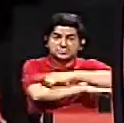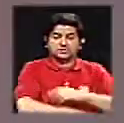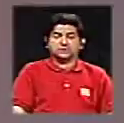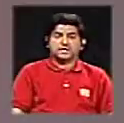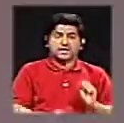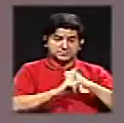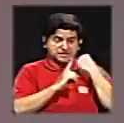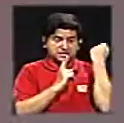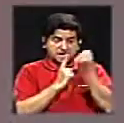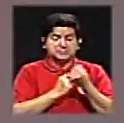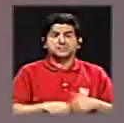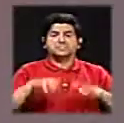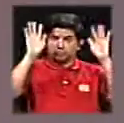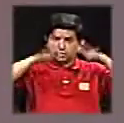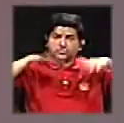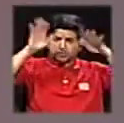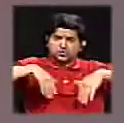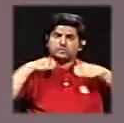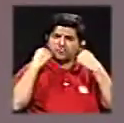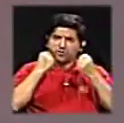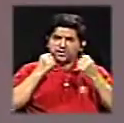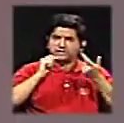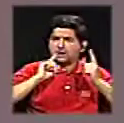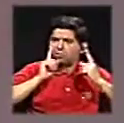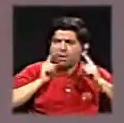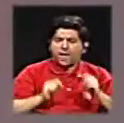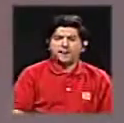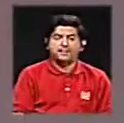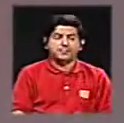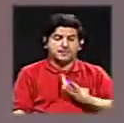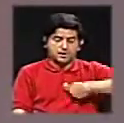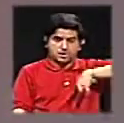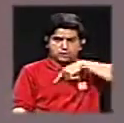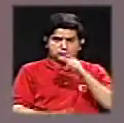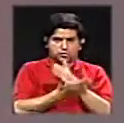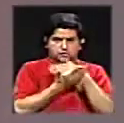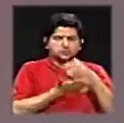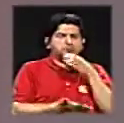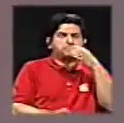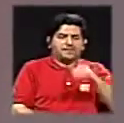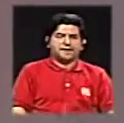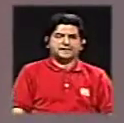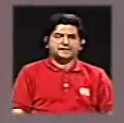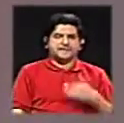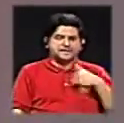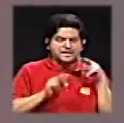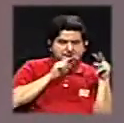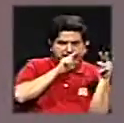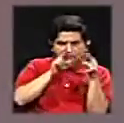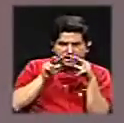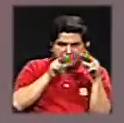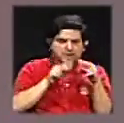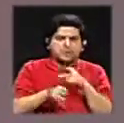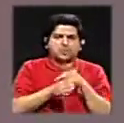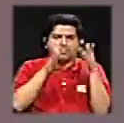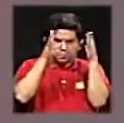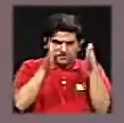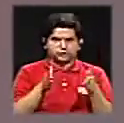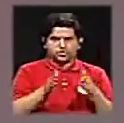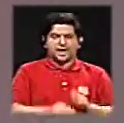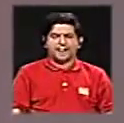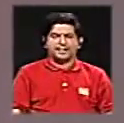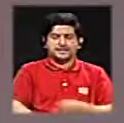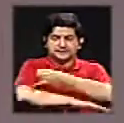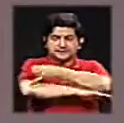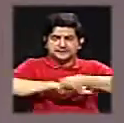bajo condiciones de fuerte lluvia? Bueno, nosotros parte de lo que recomendamos es que hubiera un monitoreo de gente o de profesionales en